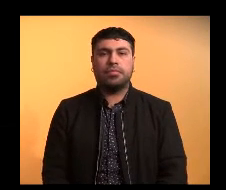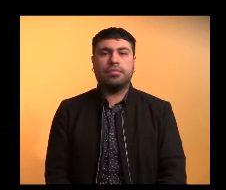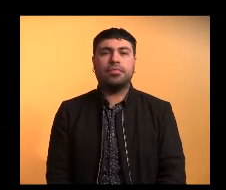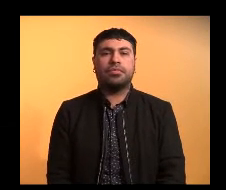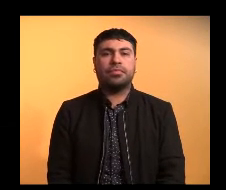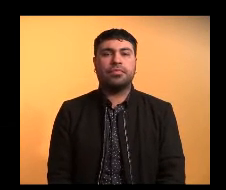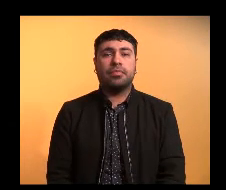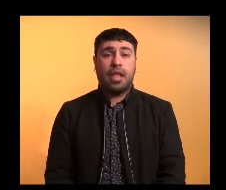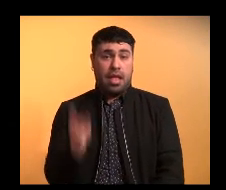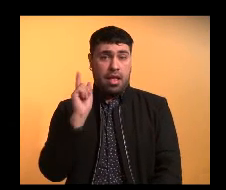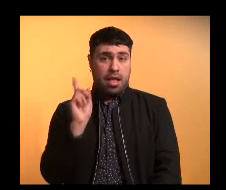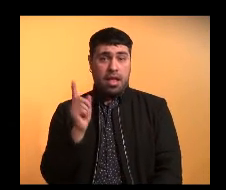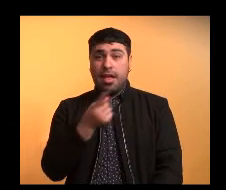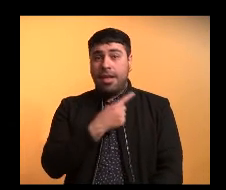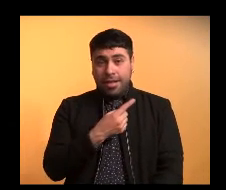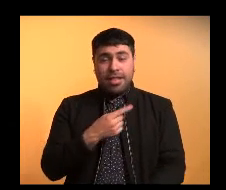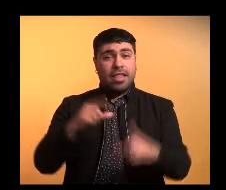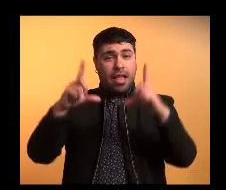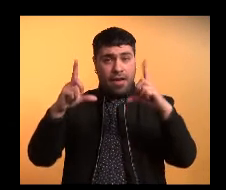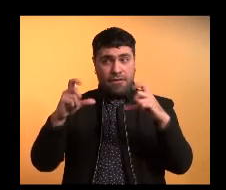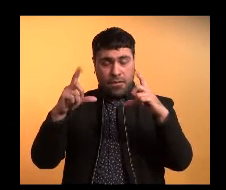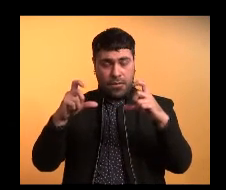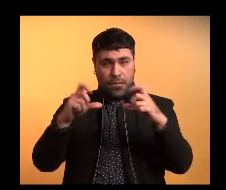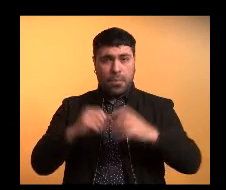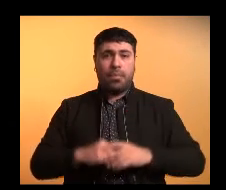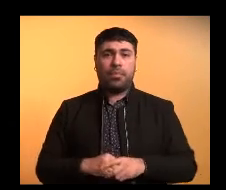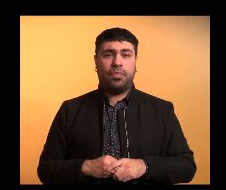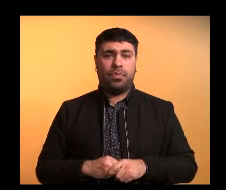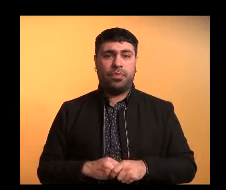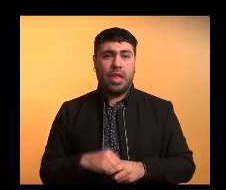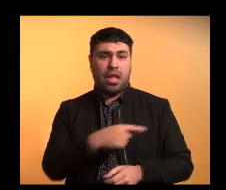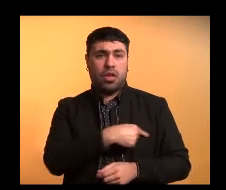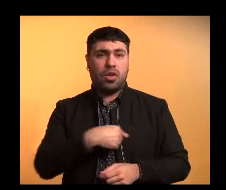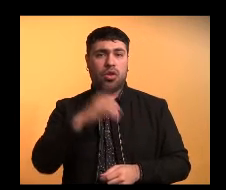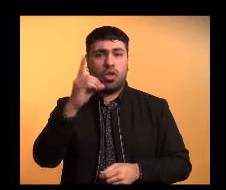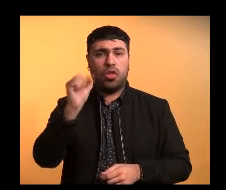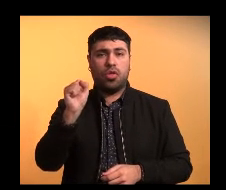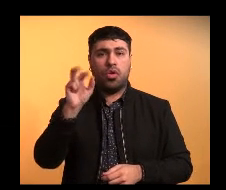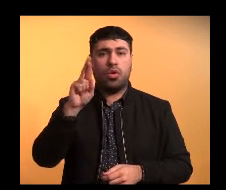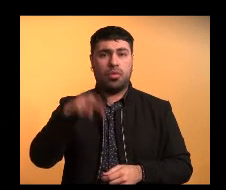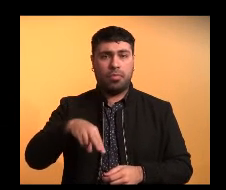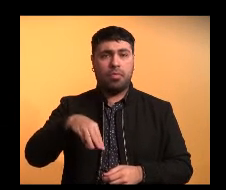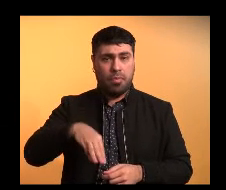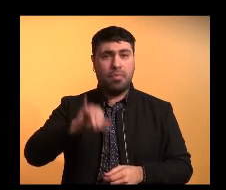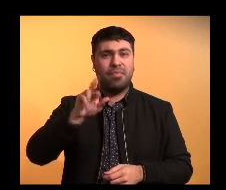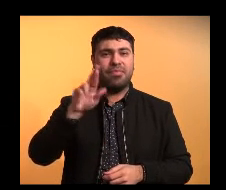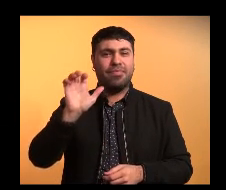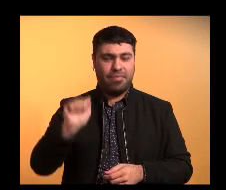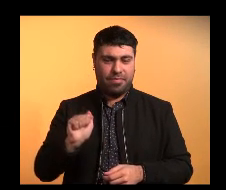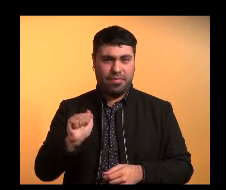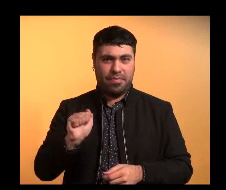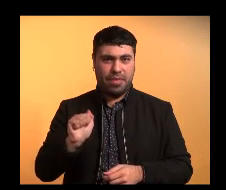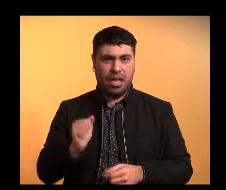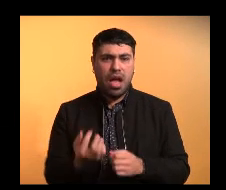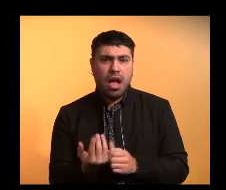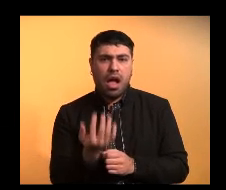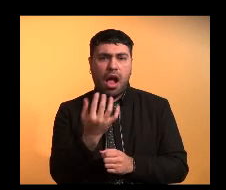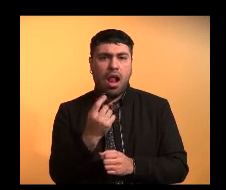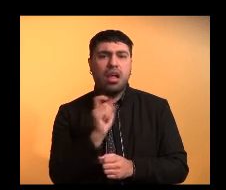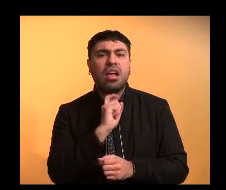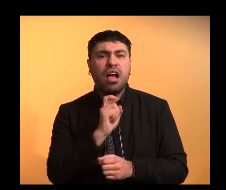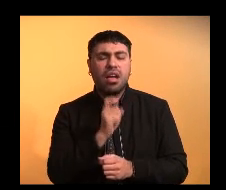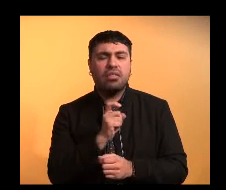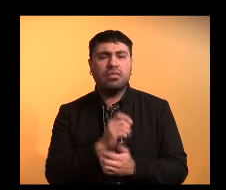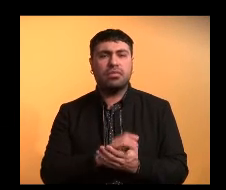La fotografía que ustedes ven acá es un Durvilea. Durvilea es una alga café que, a diferencia